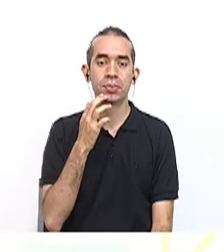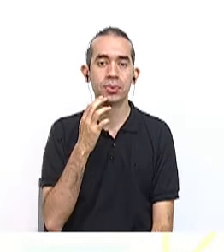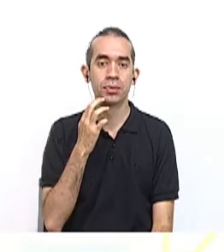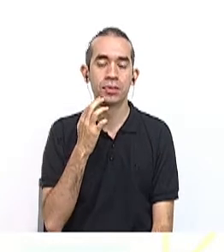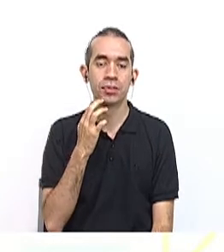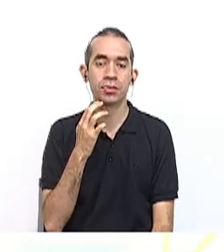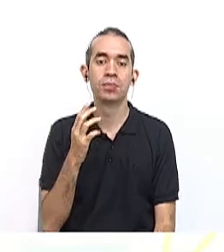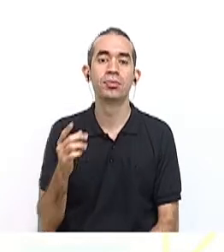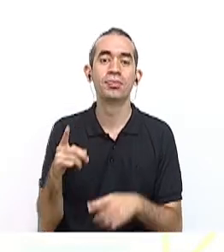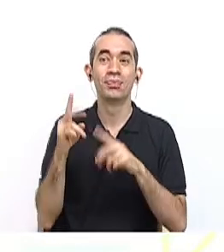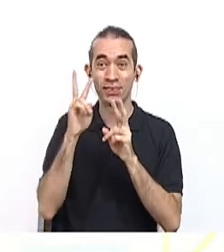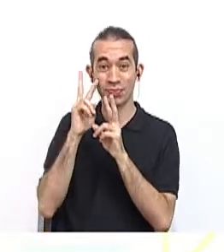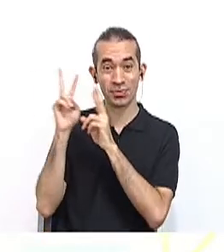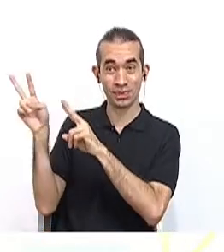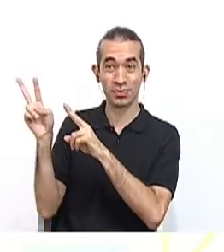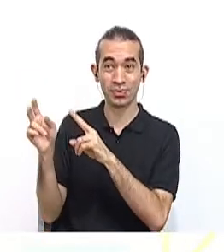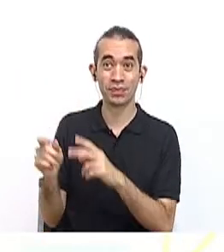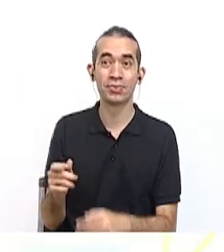Entonces,